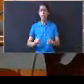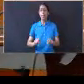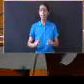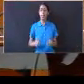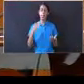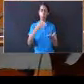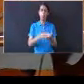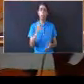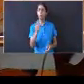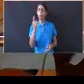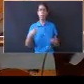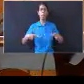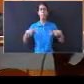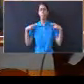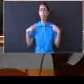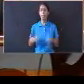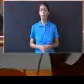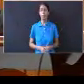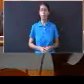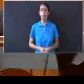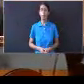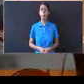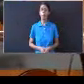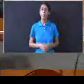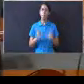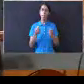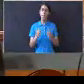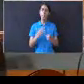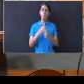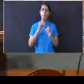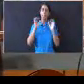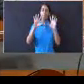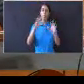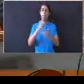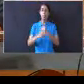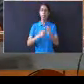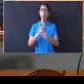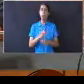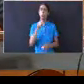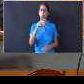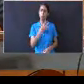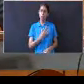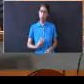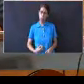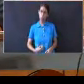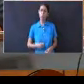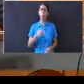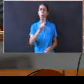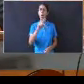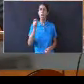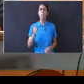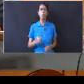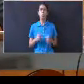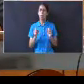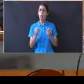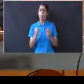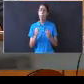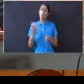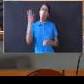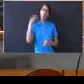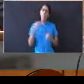toda la vida. Mire, si hace, hace 10 años usted sufrió algo. Fue hace 10 años, continuemos.